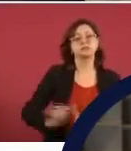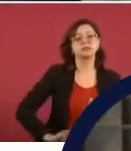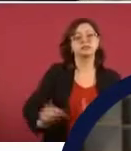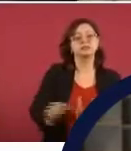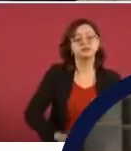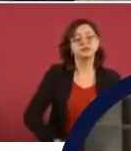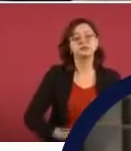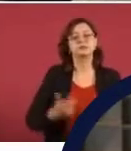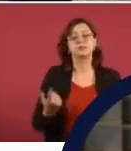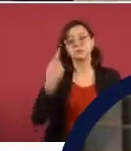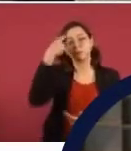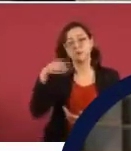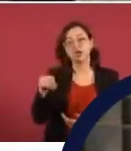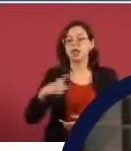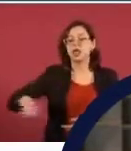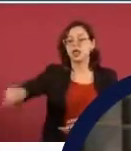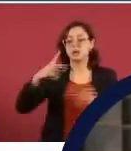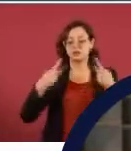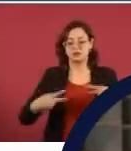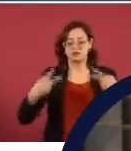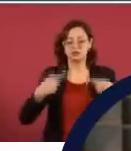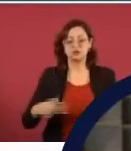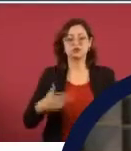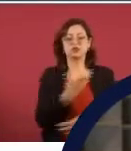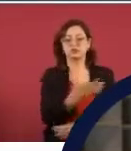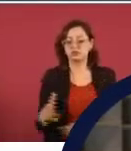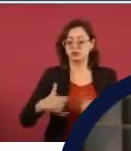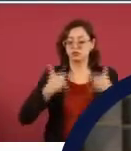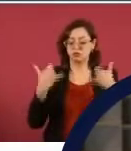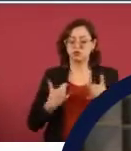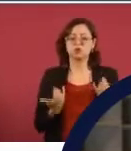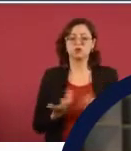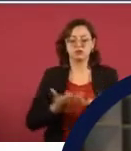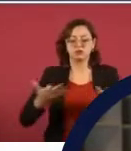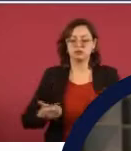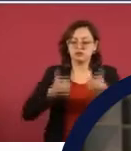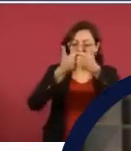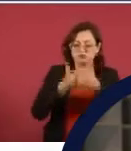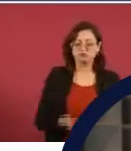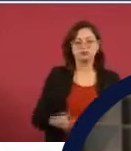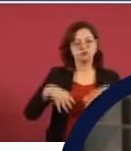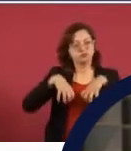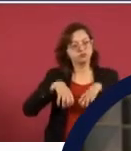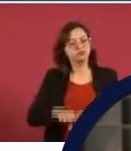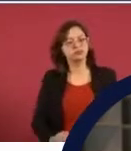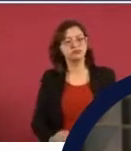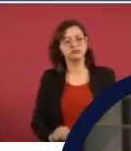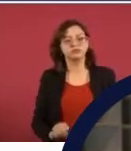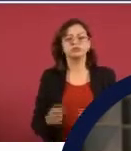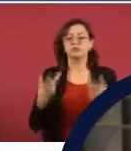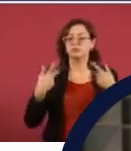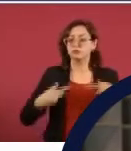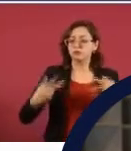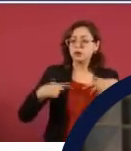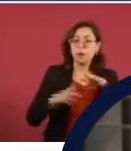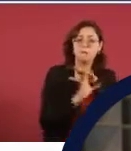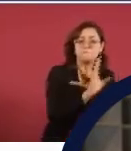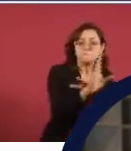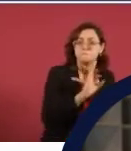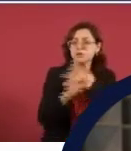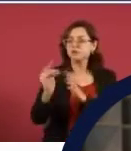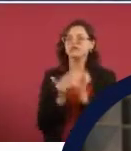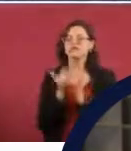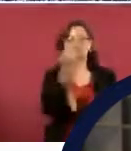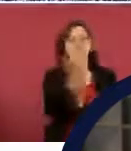ese año. Pero no se puede concluir que de lo que ocurrió este año vaya a ser todo el sexenio. ¿Por